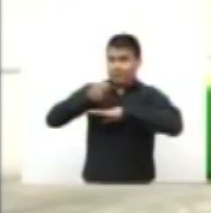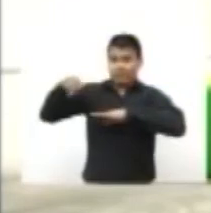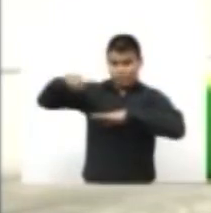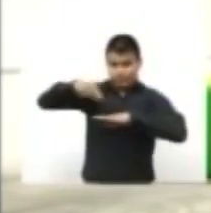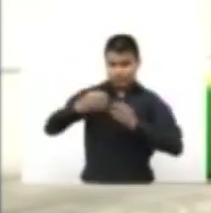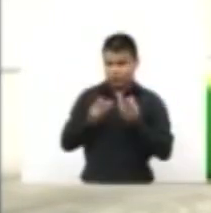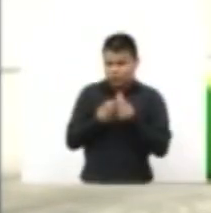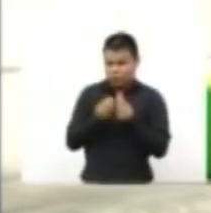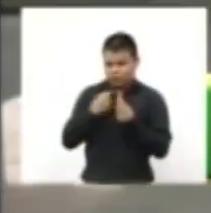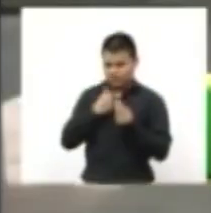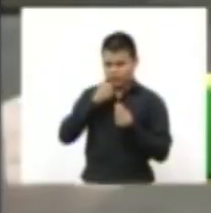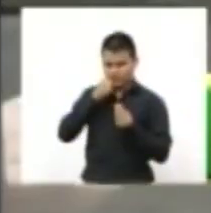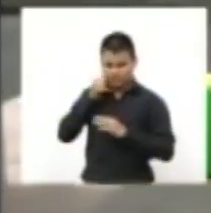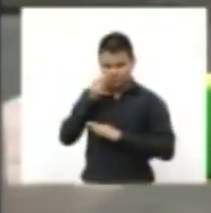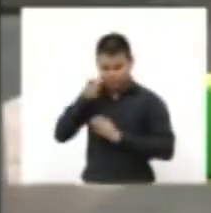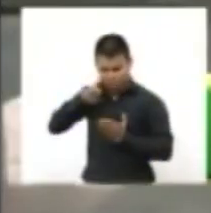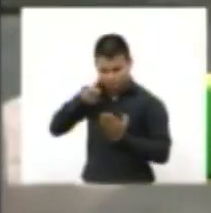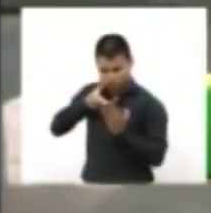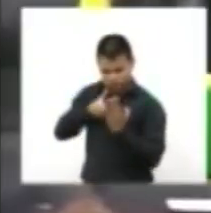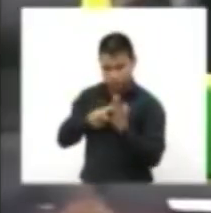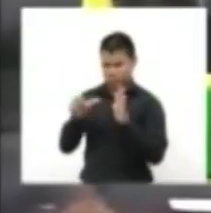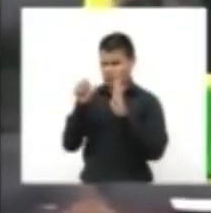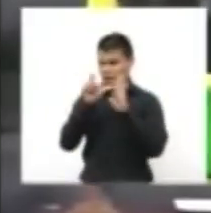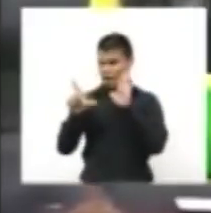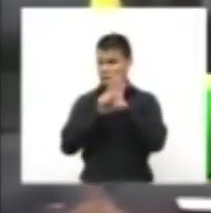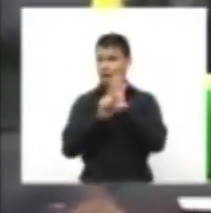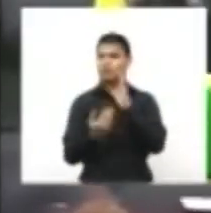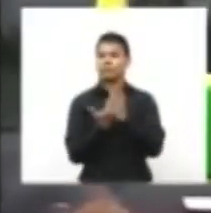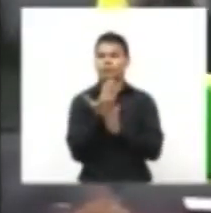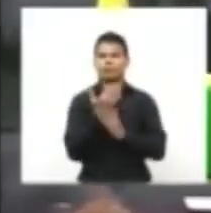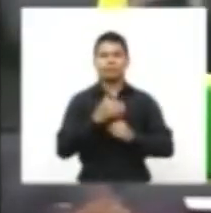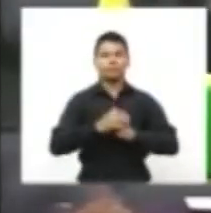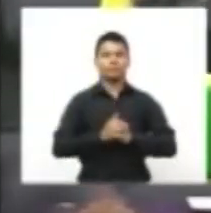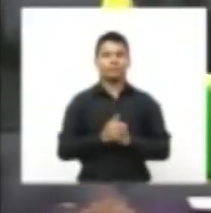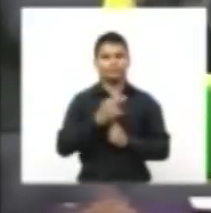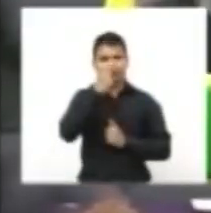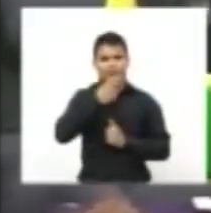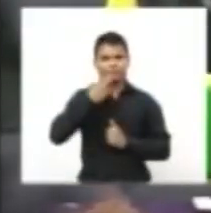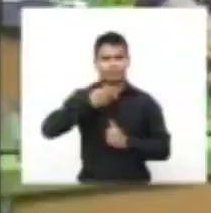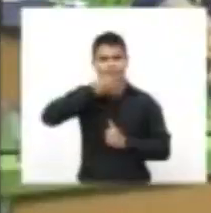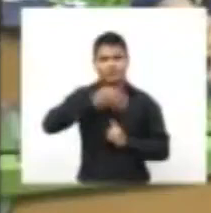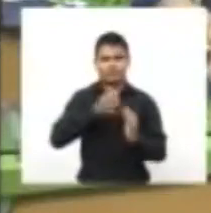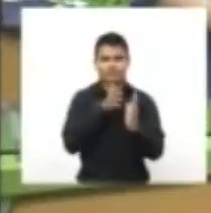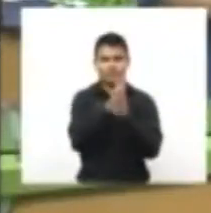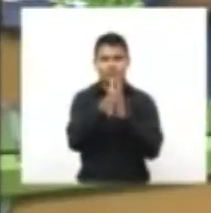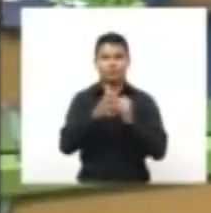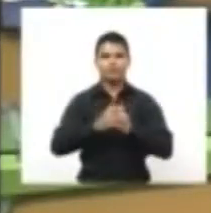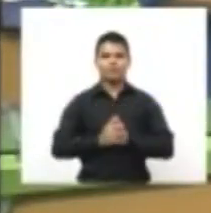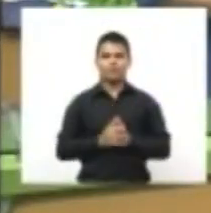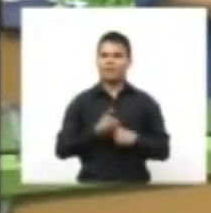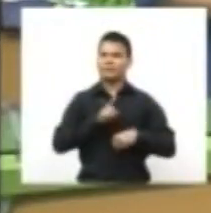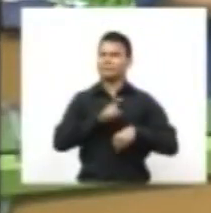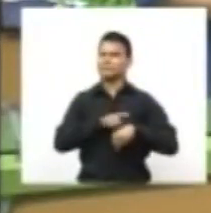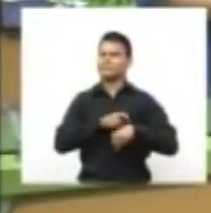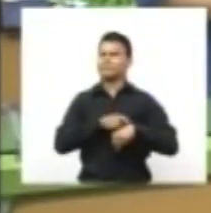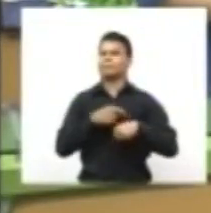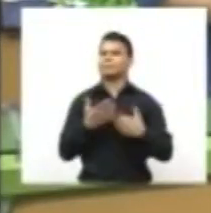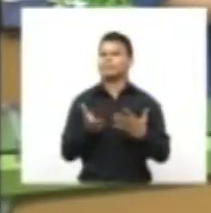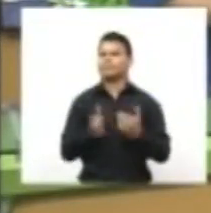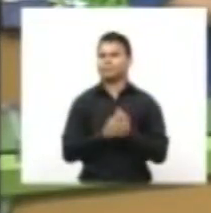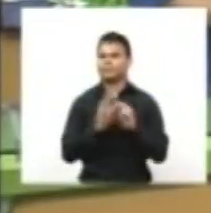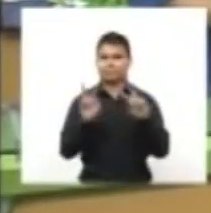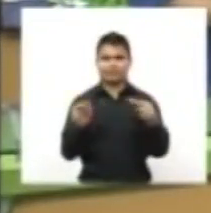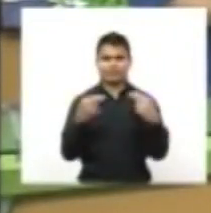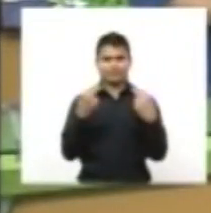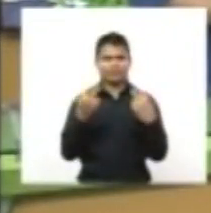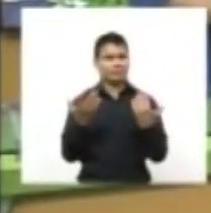las disposiciones que contenga la ley. Pilar Bustamante, las noticias, un compromiso con la verdad. Lilia, a esta hora nos reporta ante la audiencia desde Salt